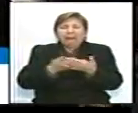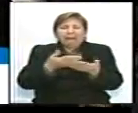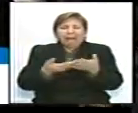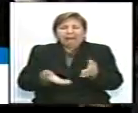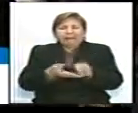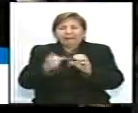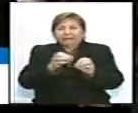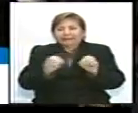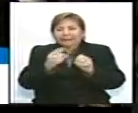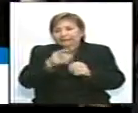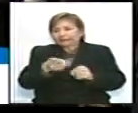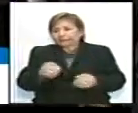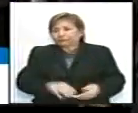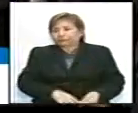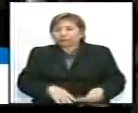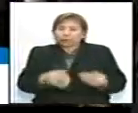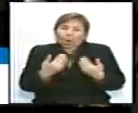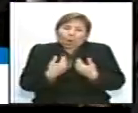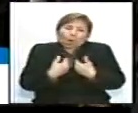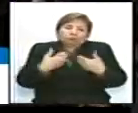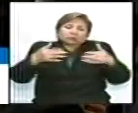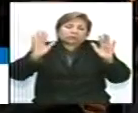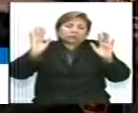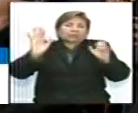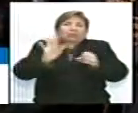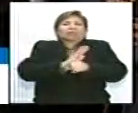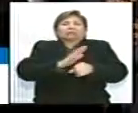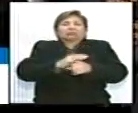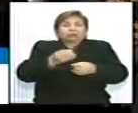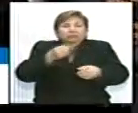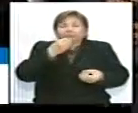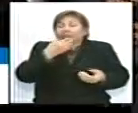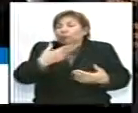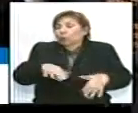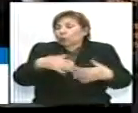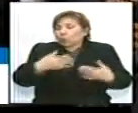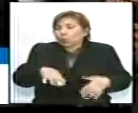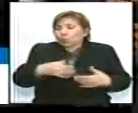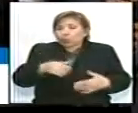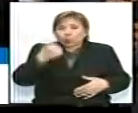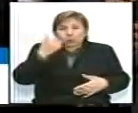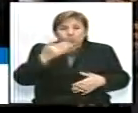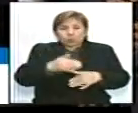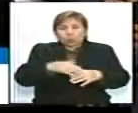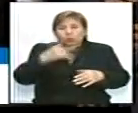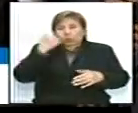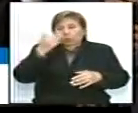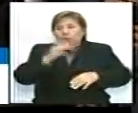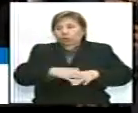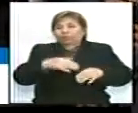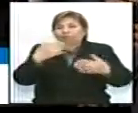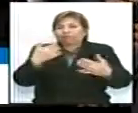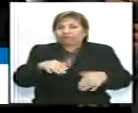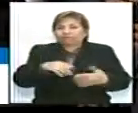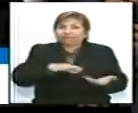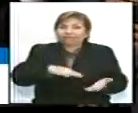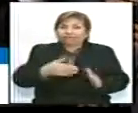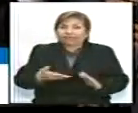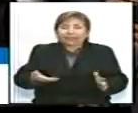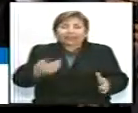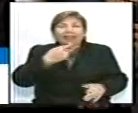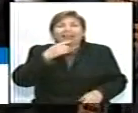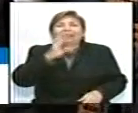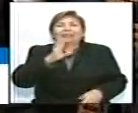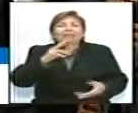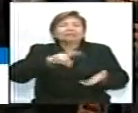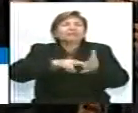o hacer esto o tener esta ineficiencia es un pecado mortal. Y cuando digo mortal, estoy